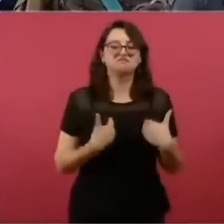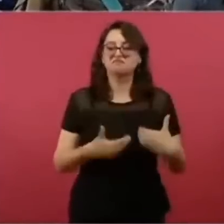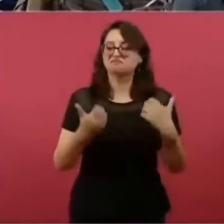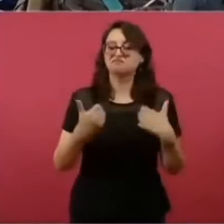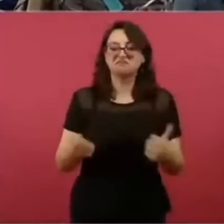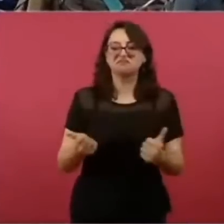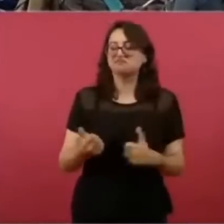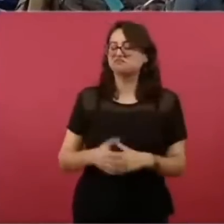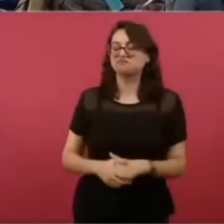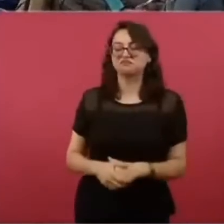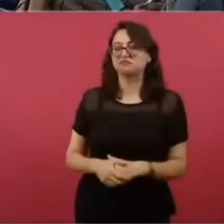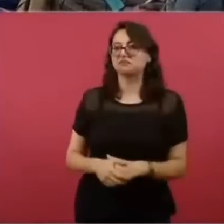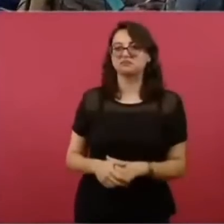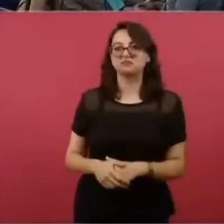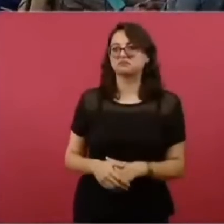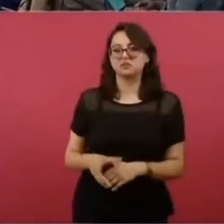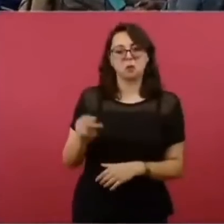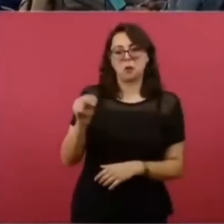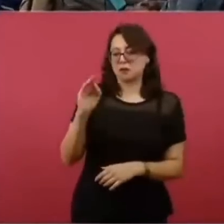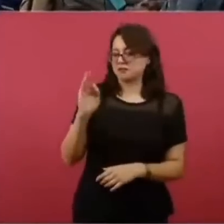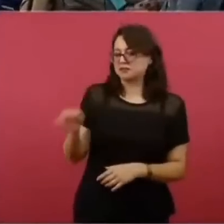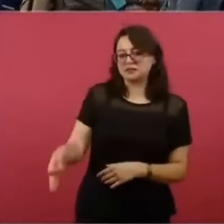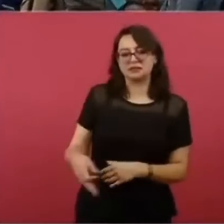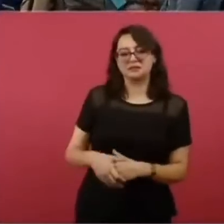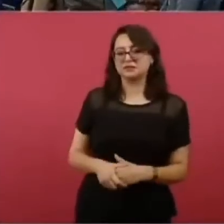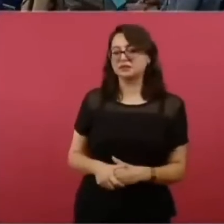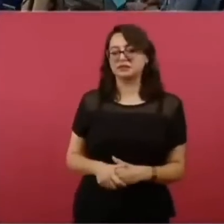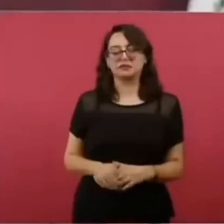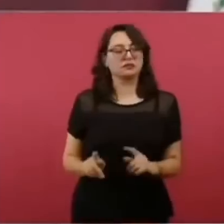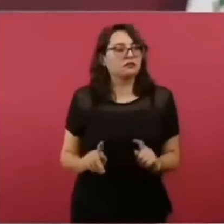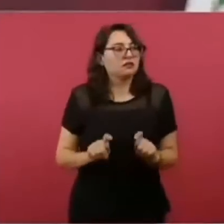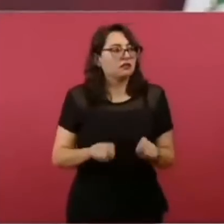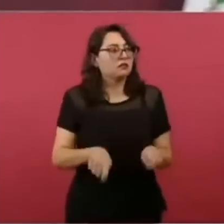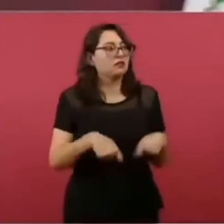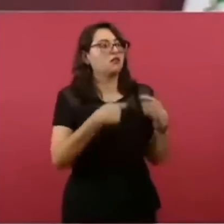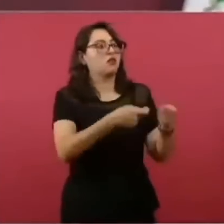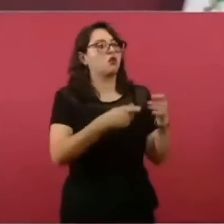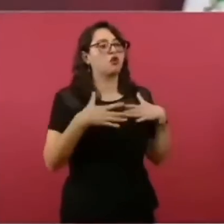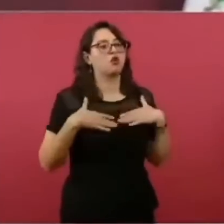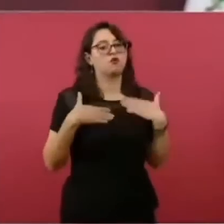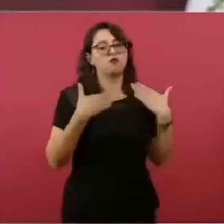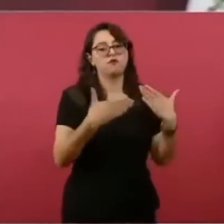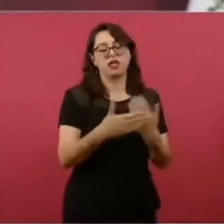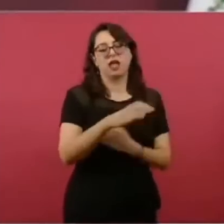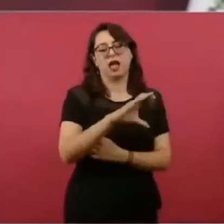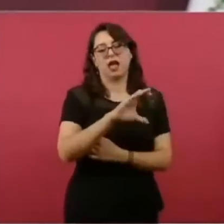en manos de Claudio toda la estrategia política.